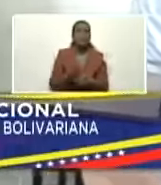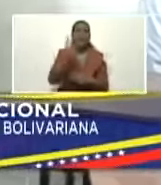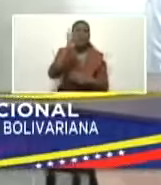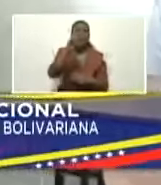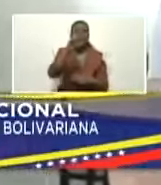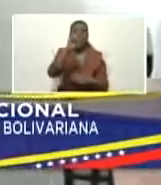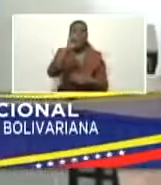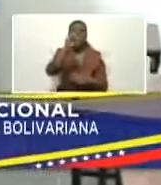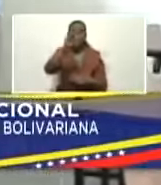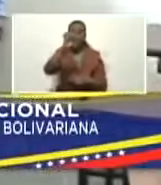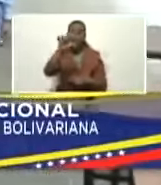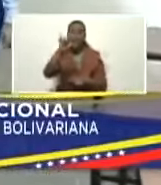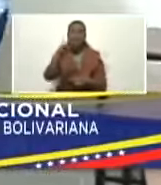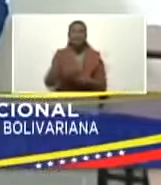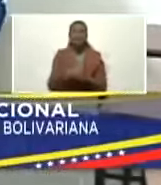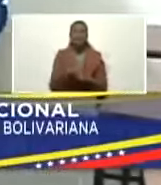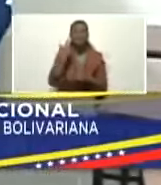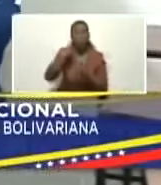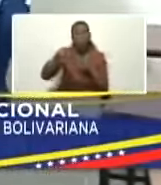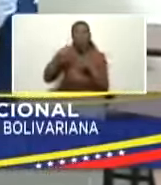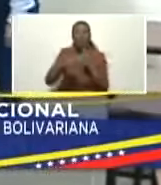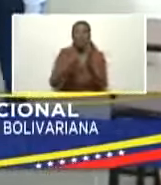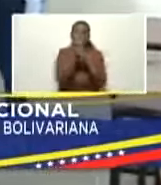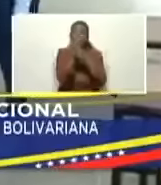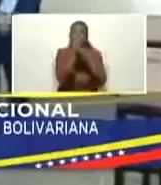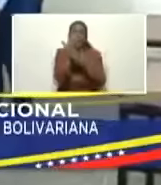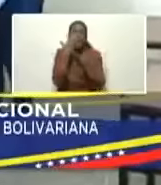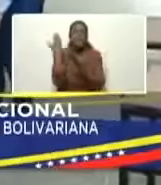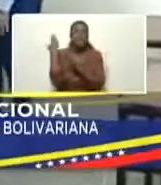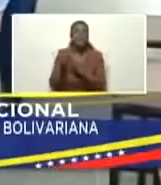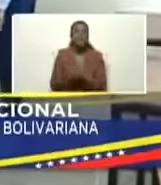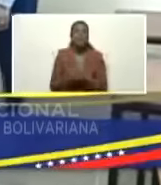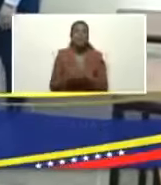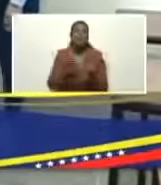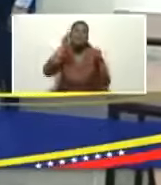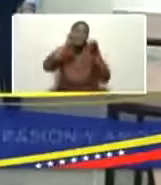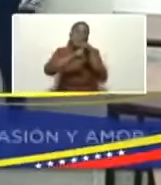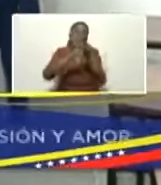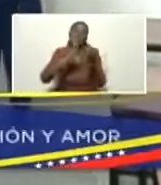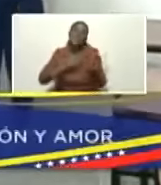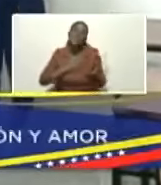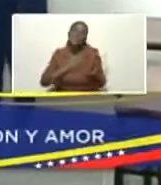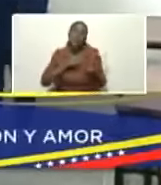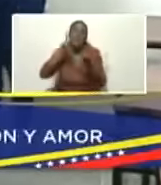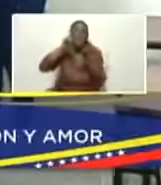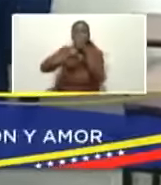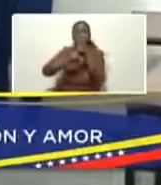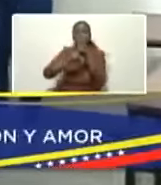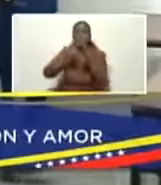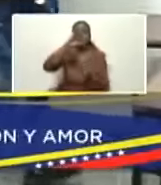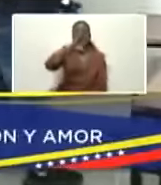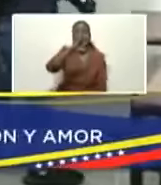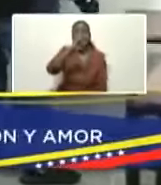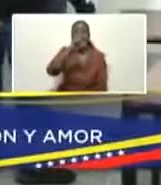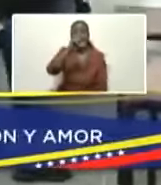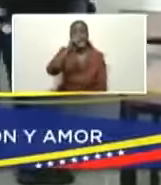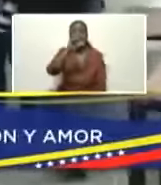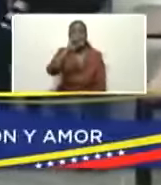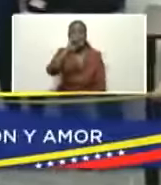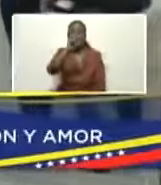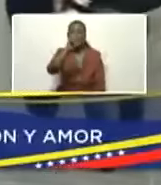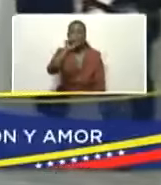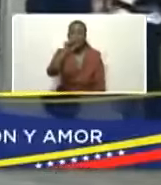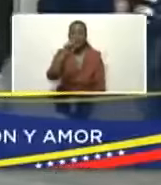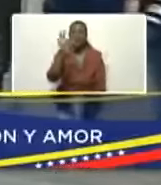Yo traje otras flores, mira. Yo traje otras flores. Silita Flores, pasa para acá, Silita.